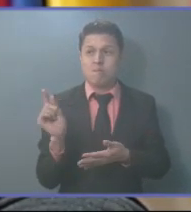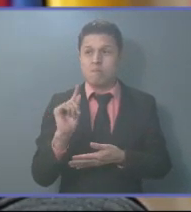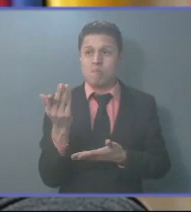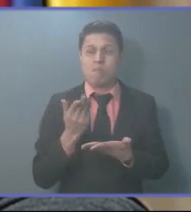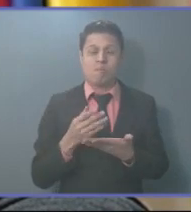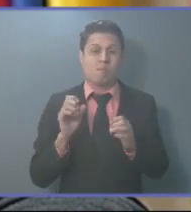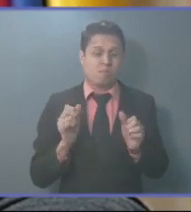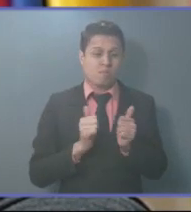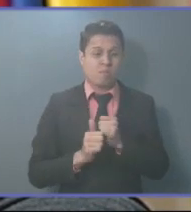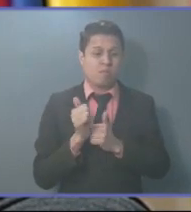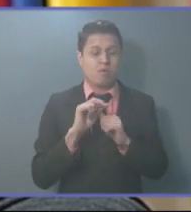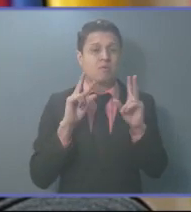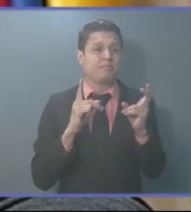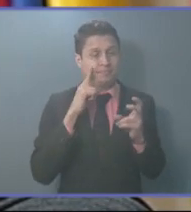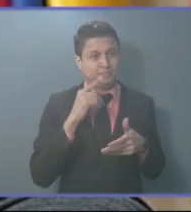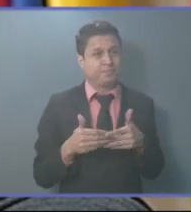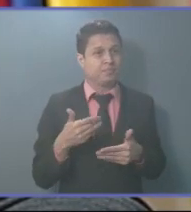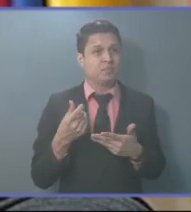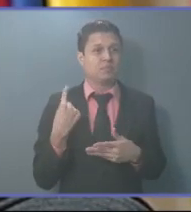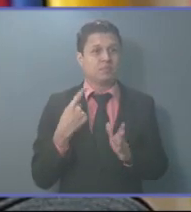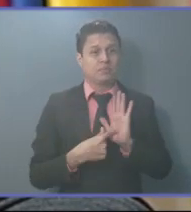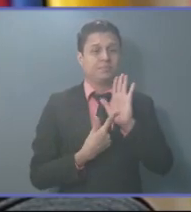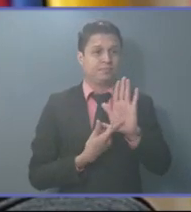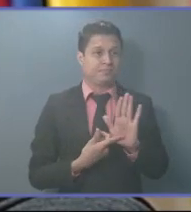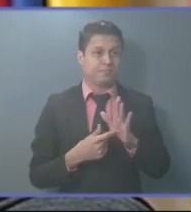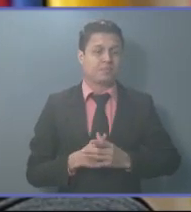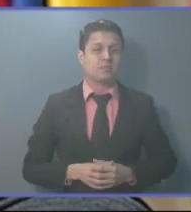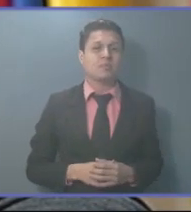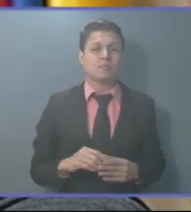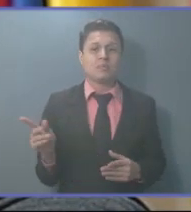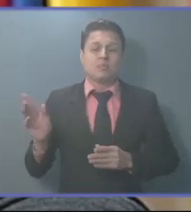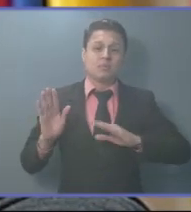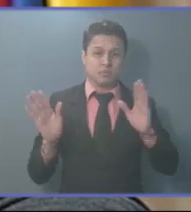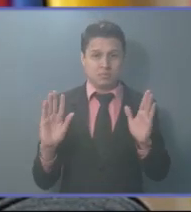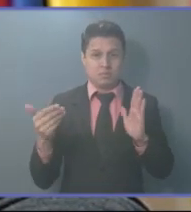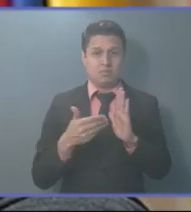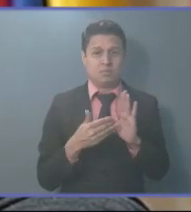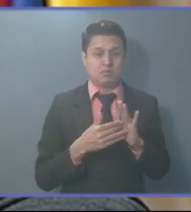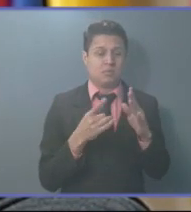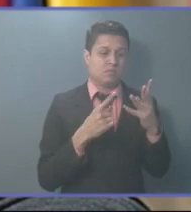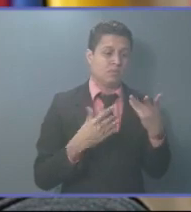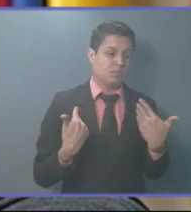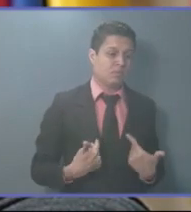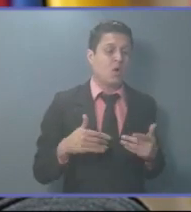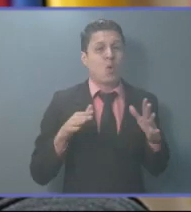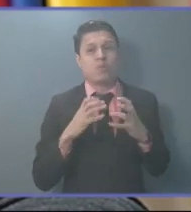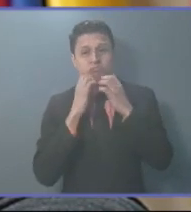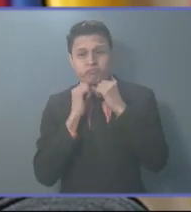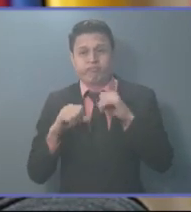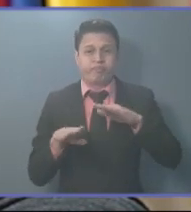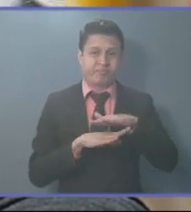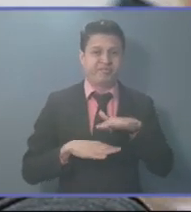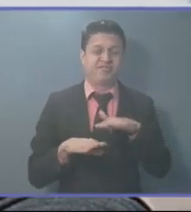se superen los inconvenientes señalados y no va a afectar derechos o garantías fundamentales